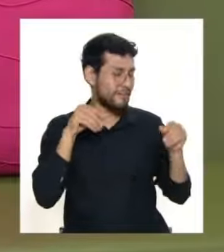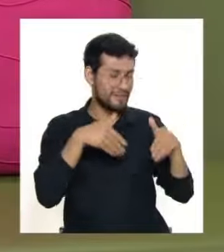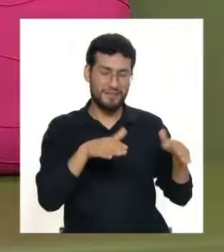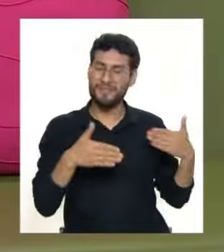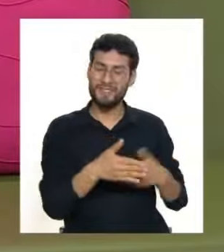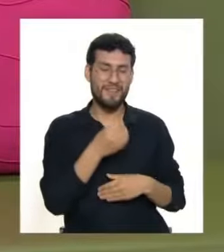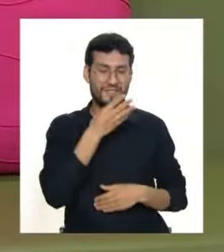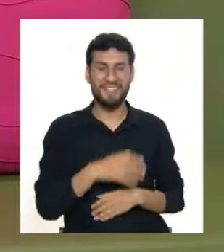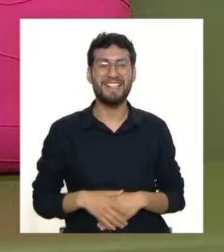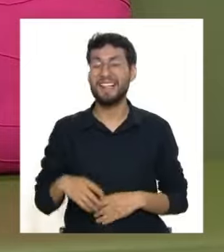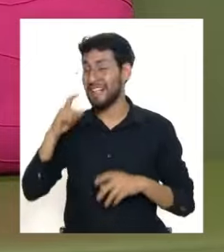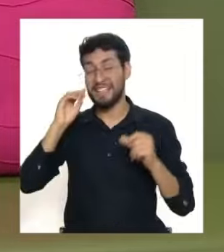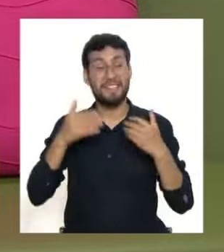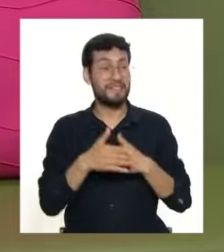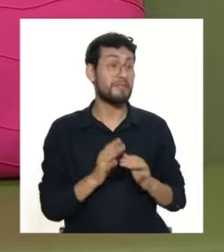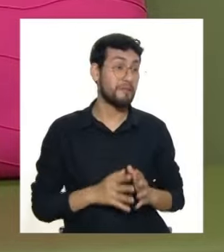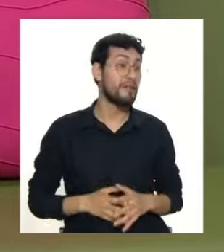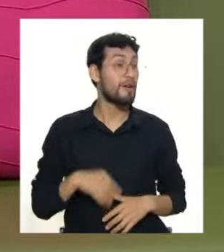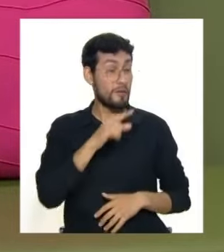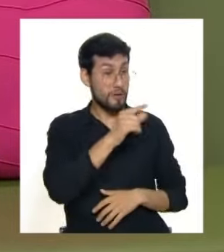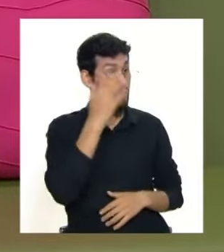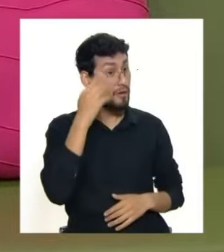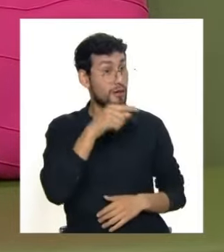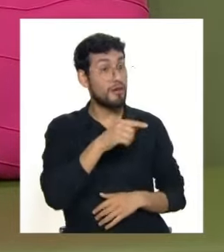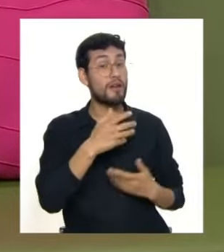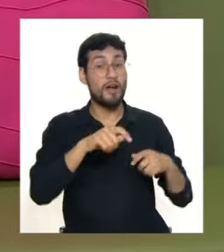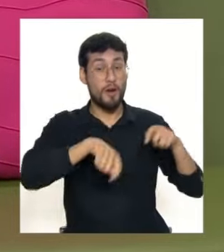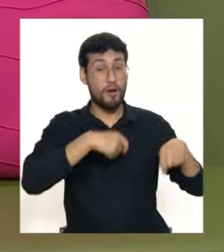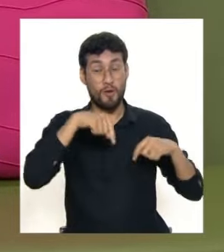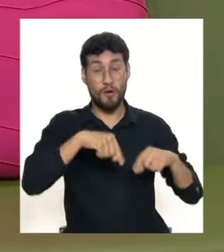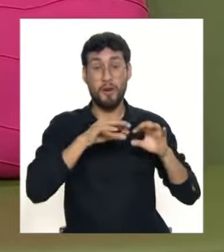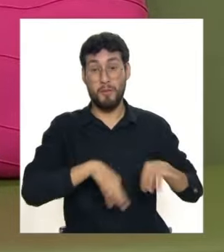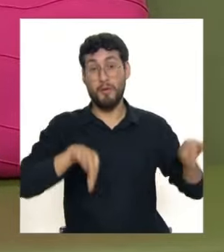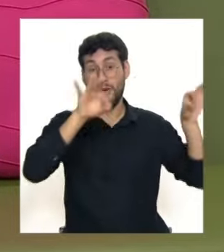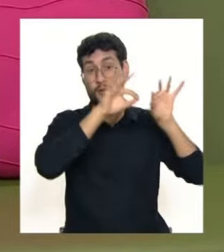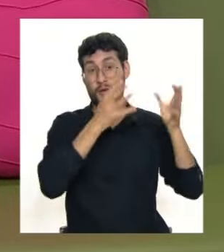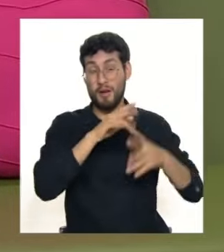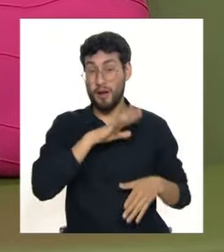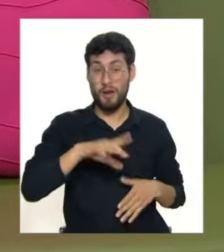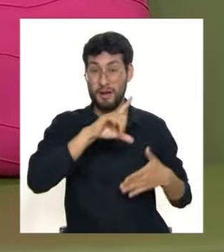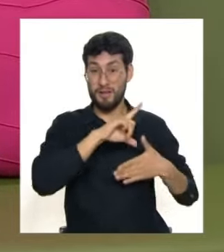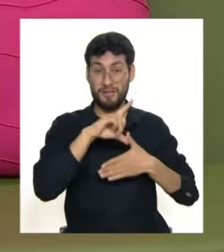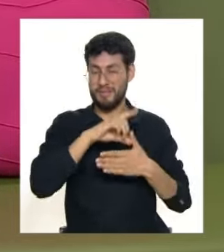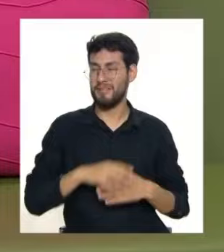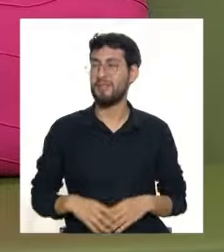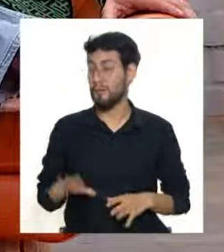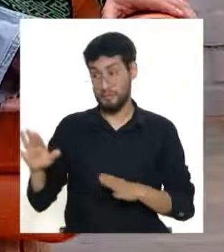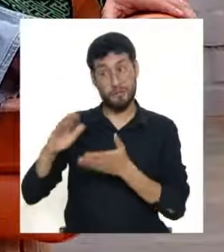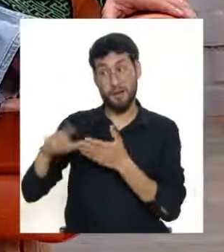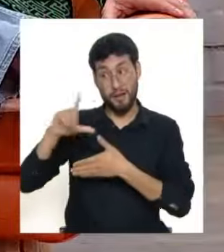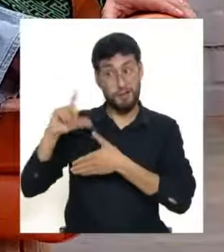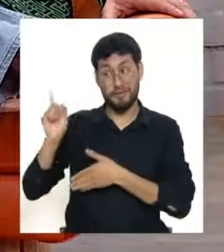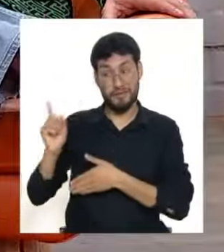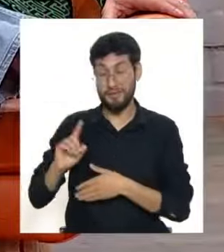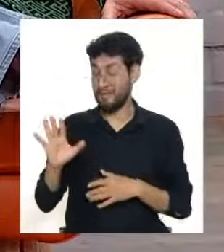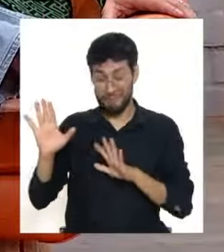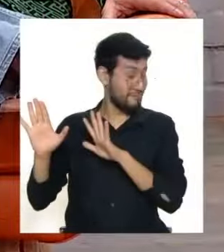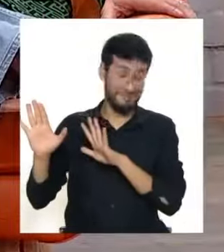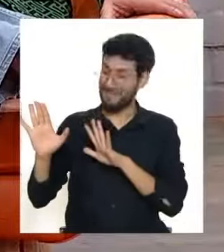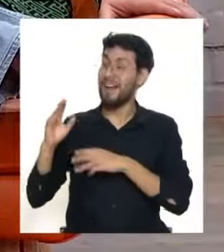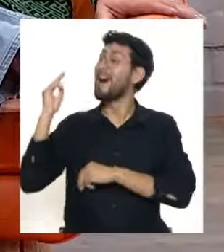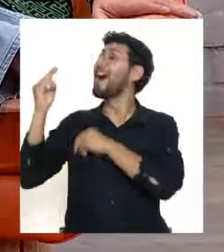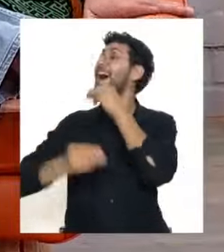bueno. Uy, el ceviche es una manera. Ustedes saben que ustedes tienen la gastronomía más importante de toda Latinoamérica. Pero, perdón, ¿Latinoamérica? Sí. No, ratito,